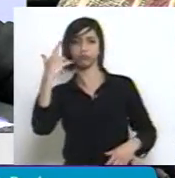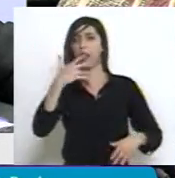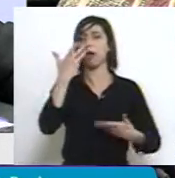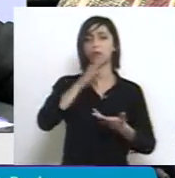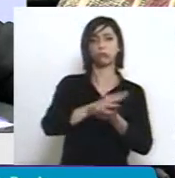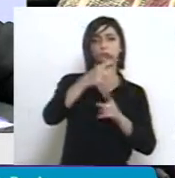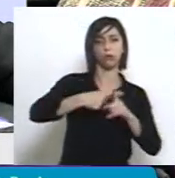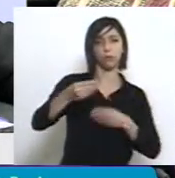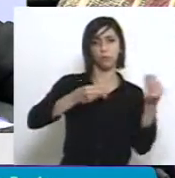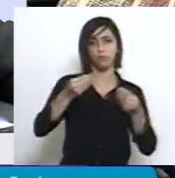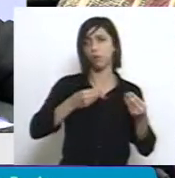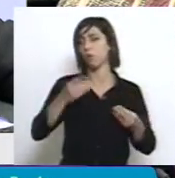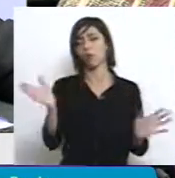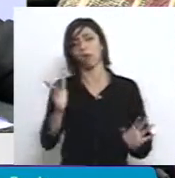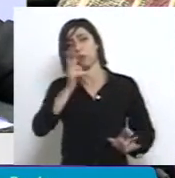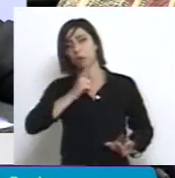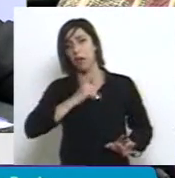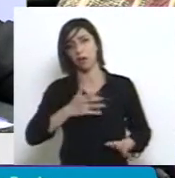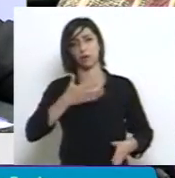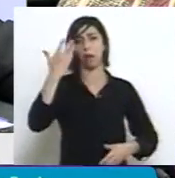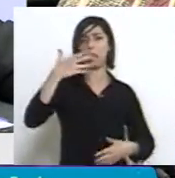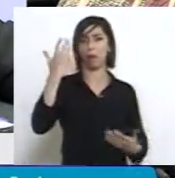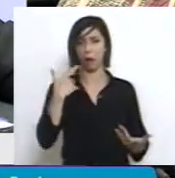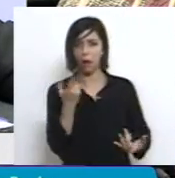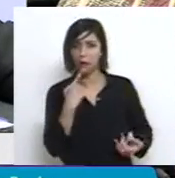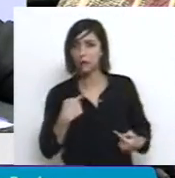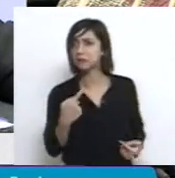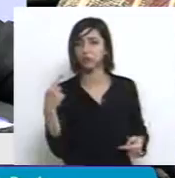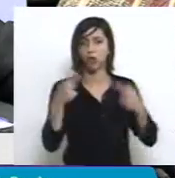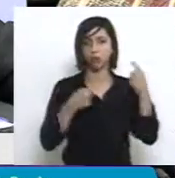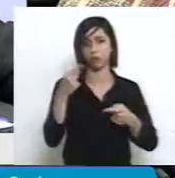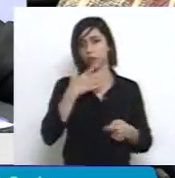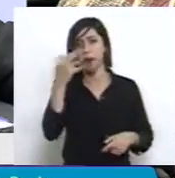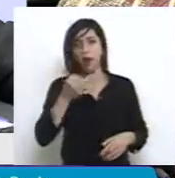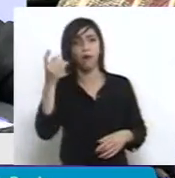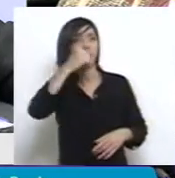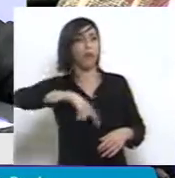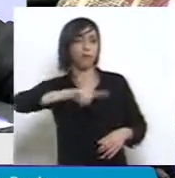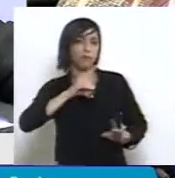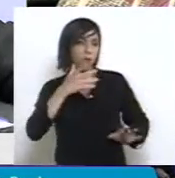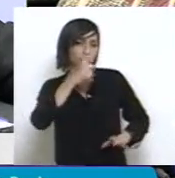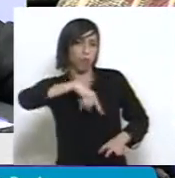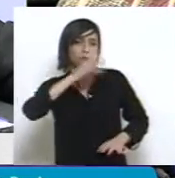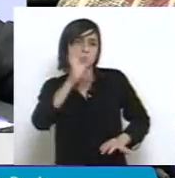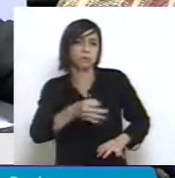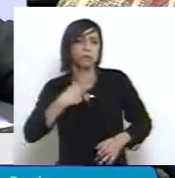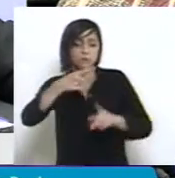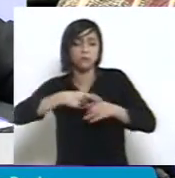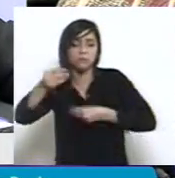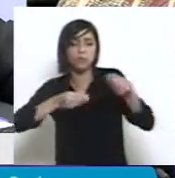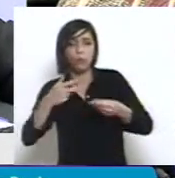presupuesto. Primero que nada, nadie puede manejar el presupuesto a su antojo y a su libre albedrío, porque